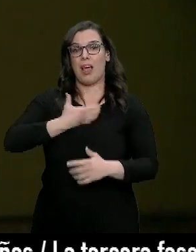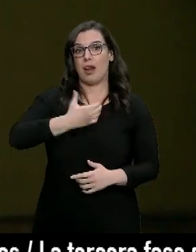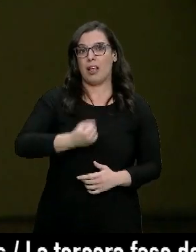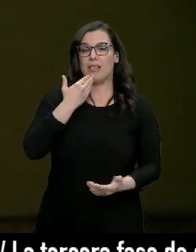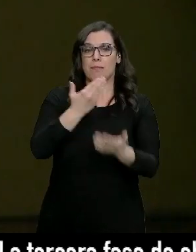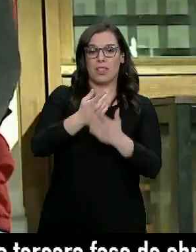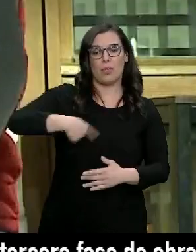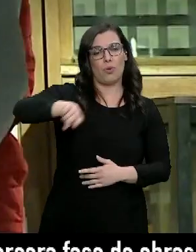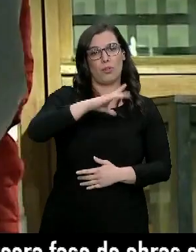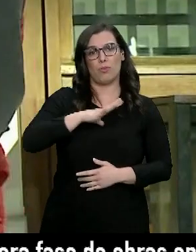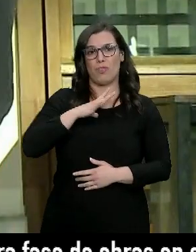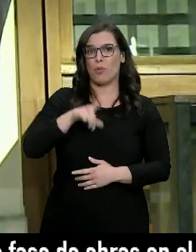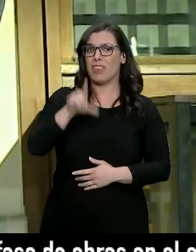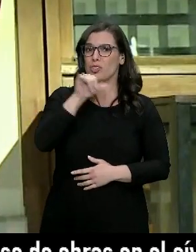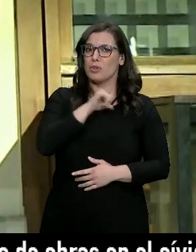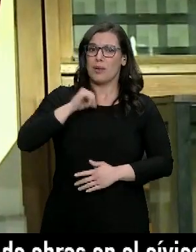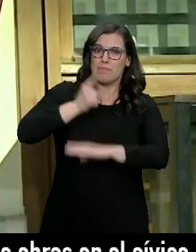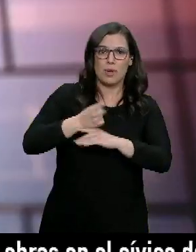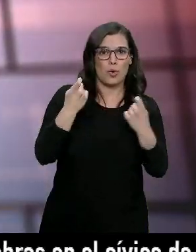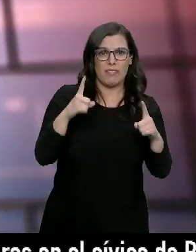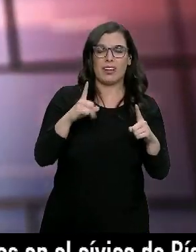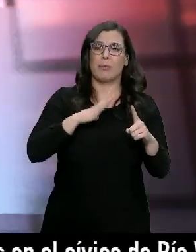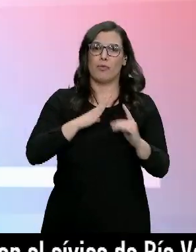se queden en casa.